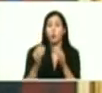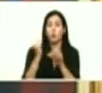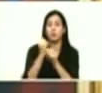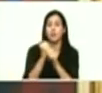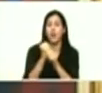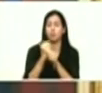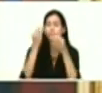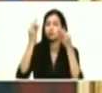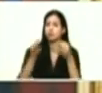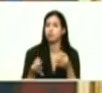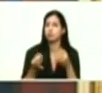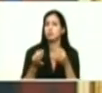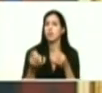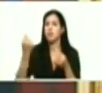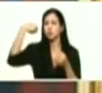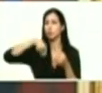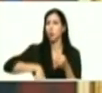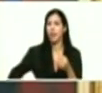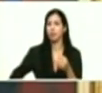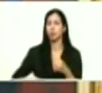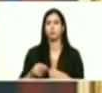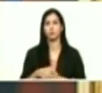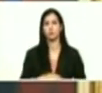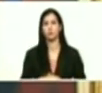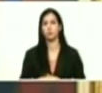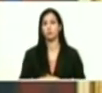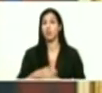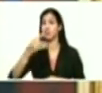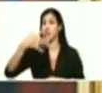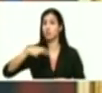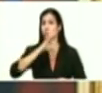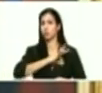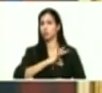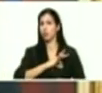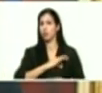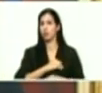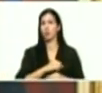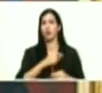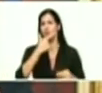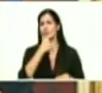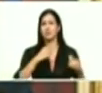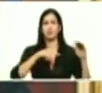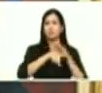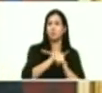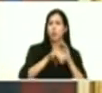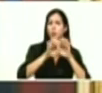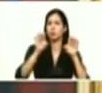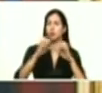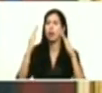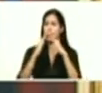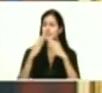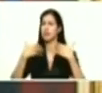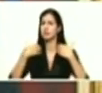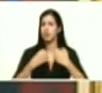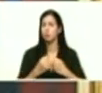del empleo el ingreso los derechos sociales el acceso a la educación a la vivienda a la salud